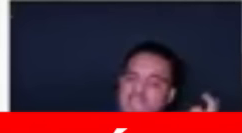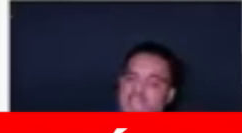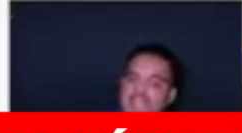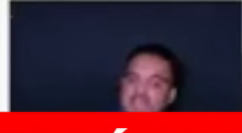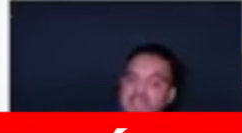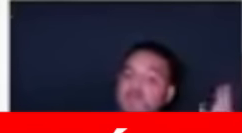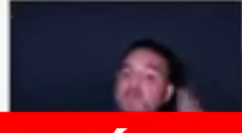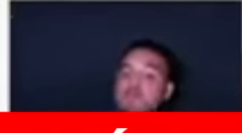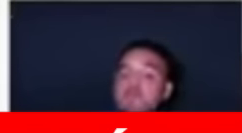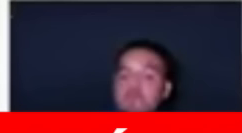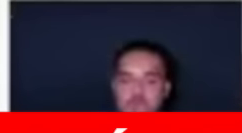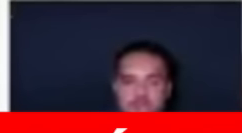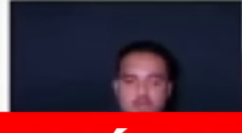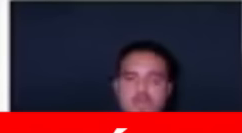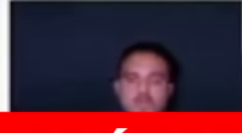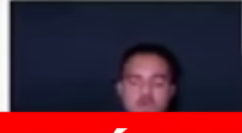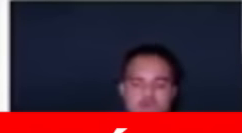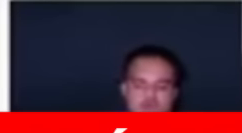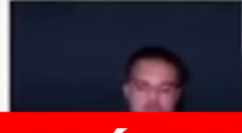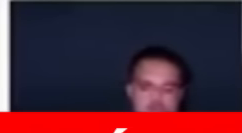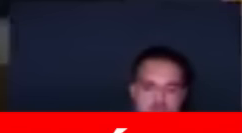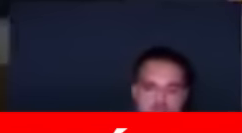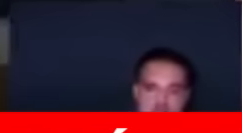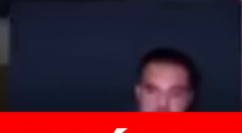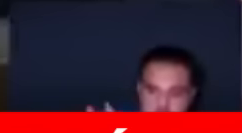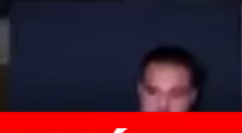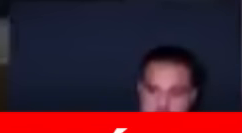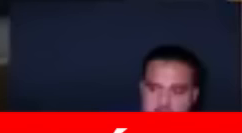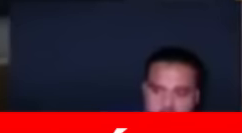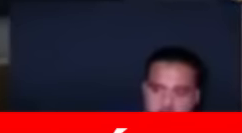todos contigo, yo con Maru.